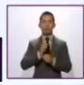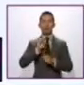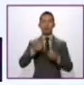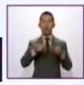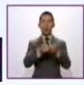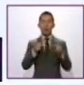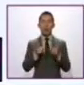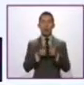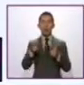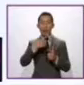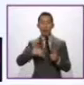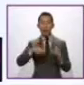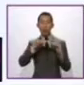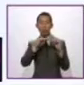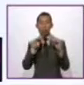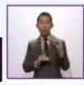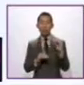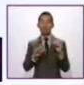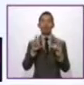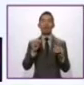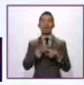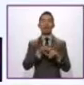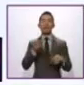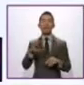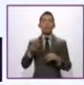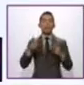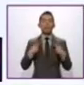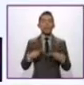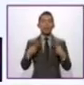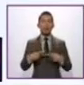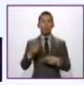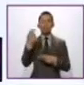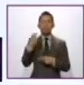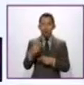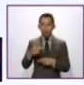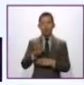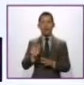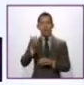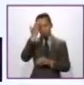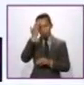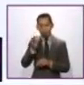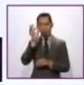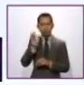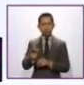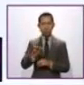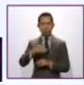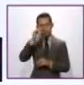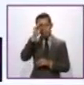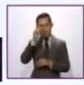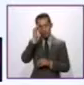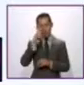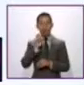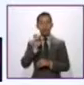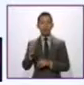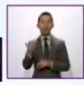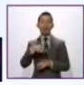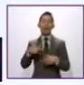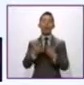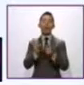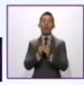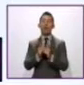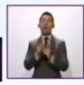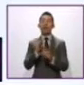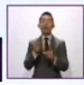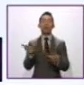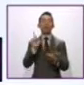en condición de vulnerabilidad, son personas que tienen nombre y apellido y que no podemos circunscribirlos a un grupo,